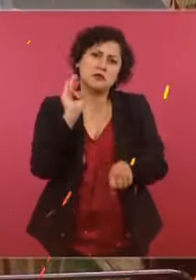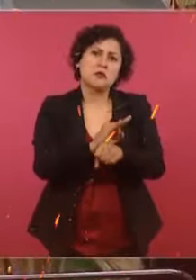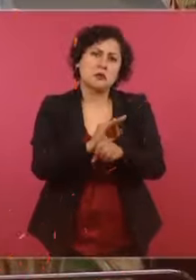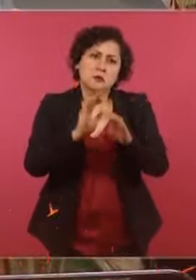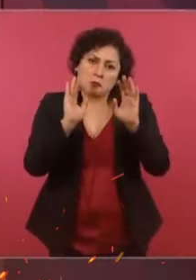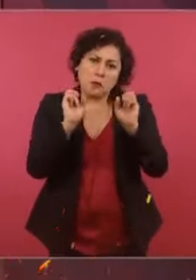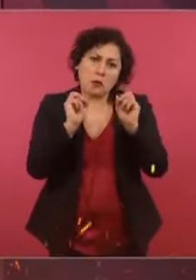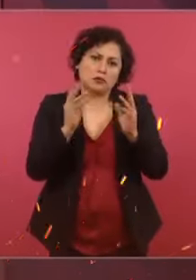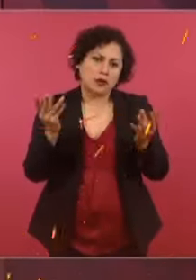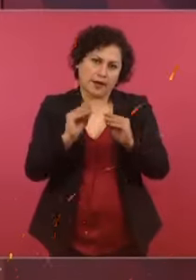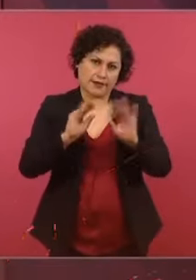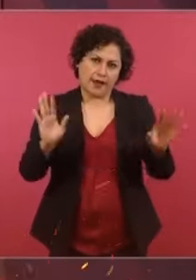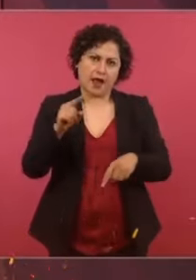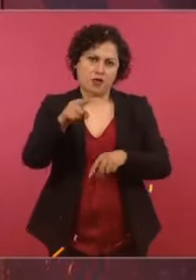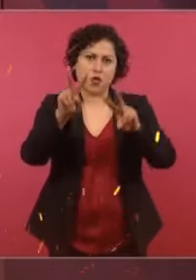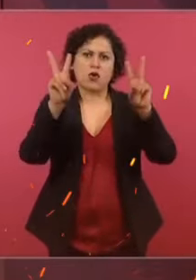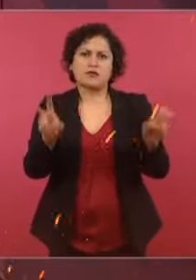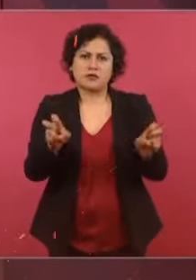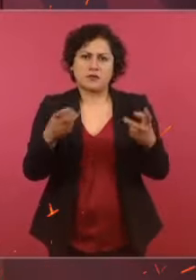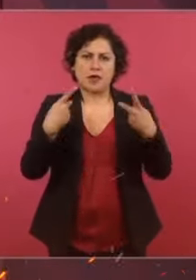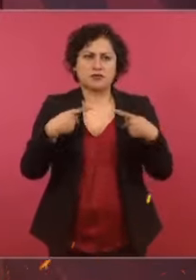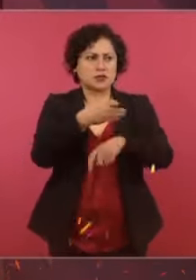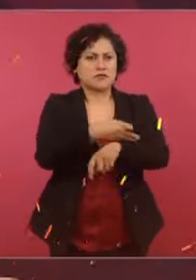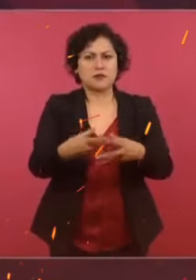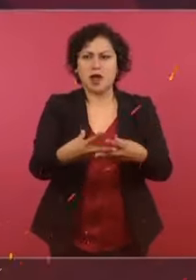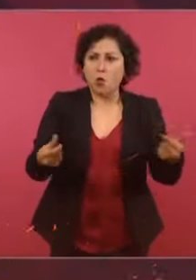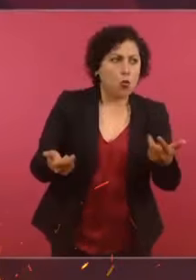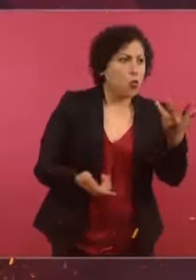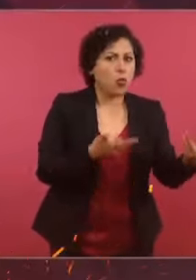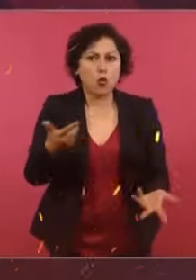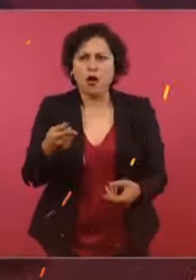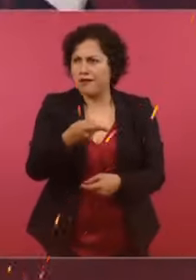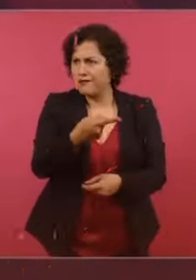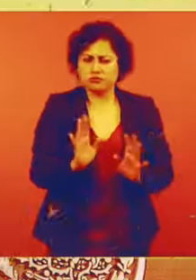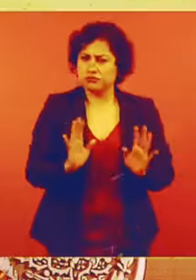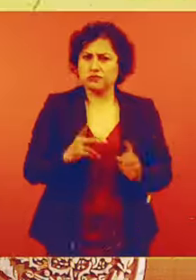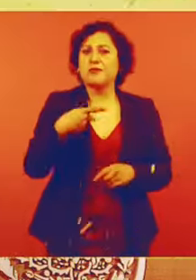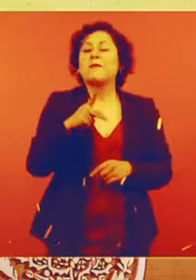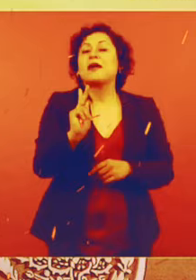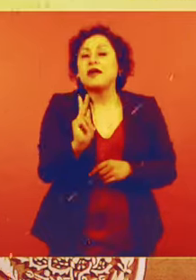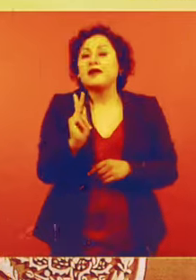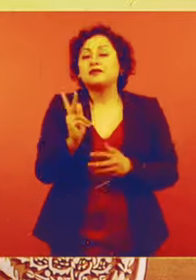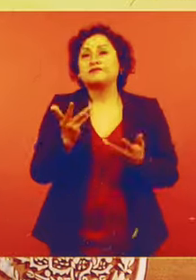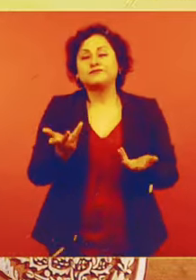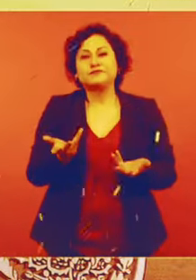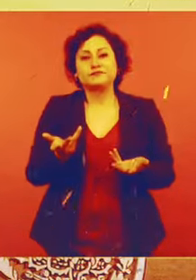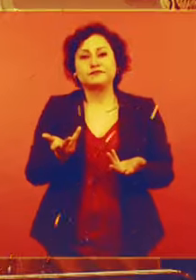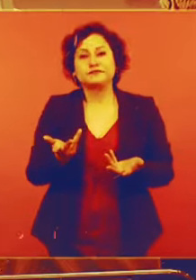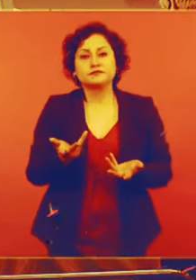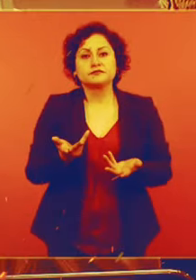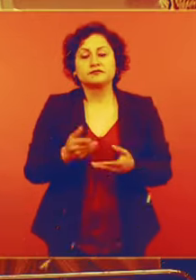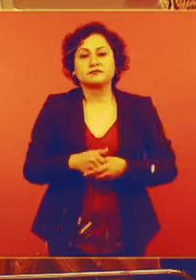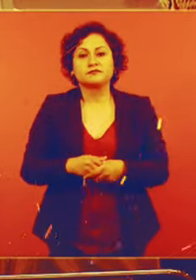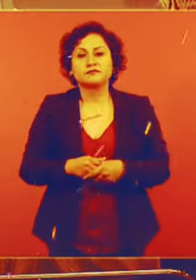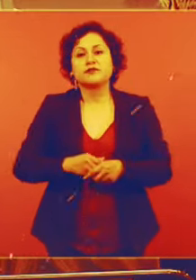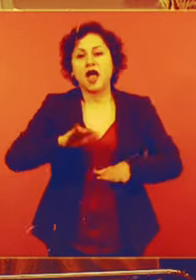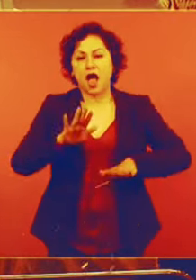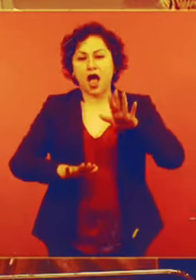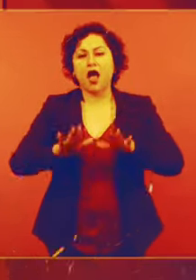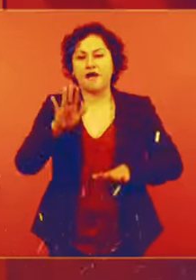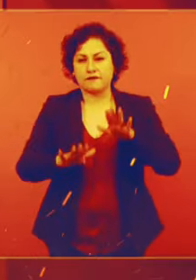pensar en la desaparición de un ser querido quién va a estar en contra de eso pero a veces se